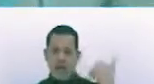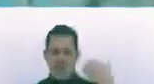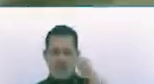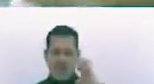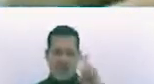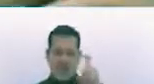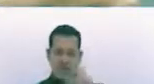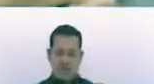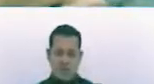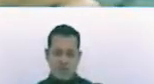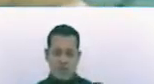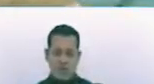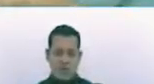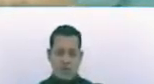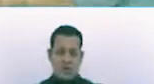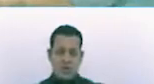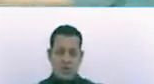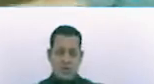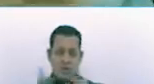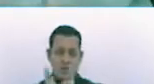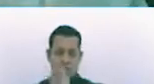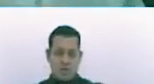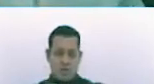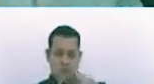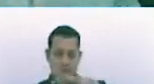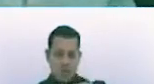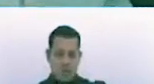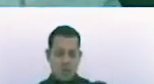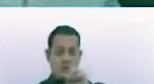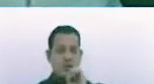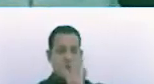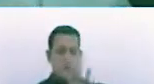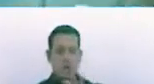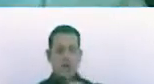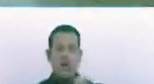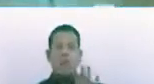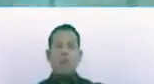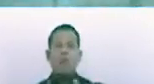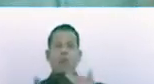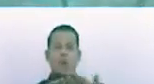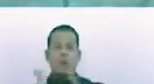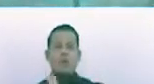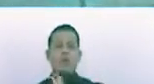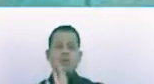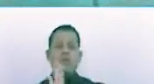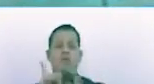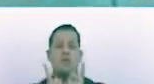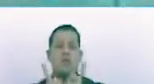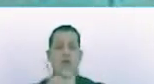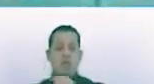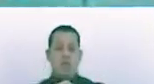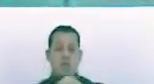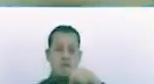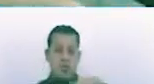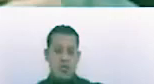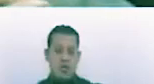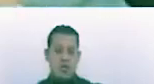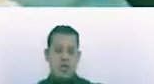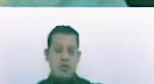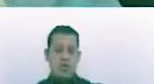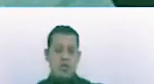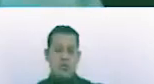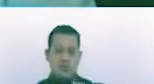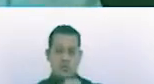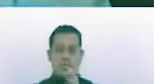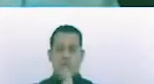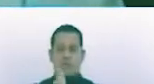del ex presidente de la Comisión de Reformas Electorales, en donde decía que por qué presentan estas modificaciones hoy.